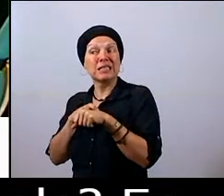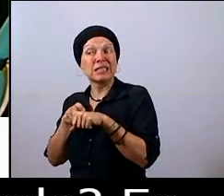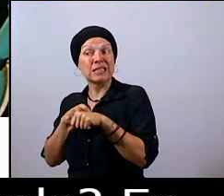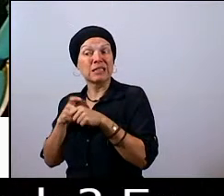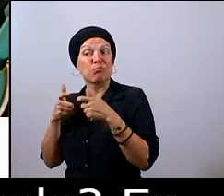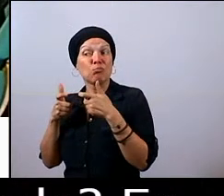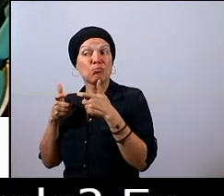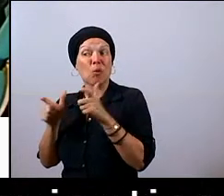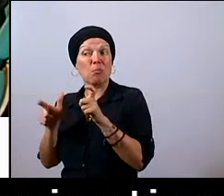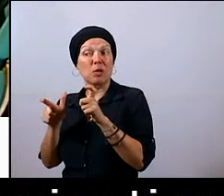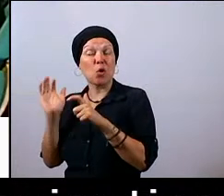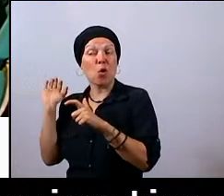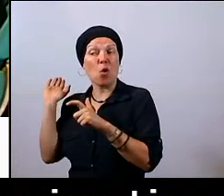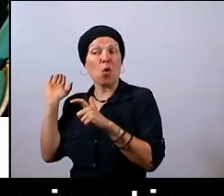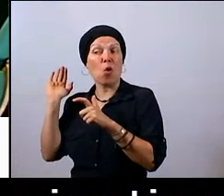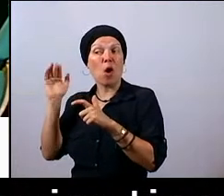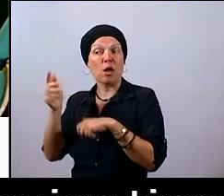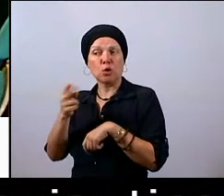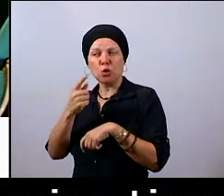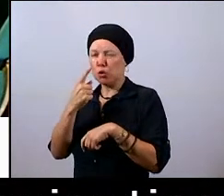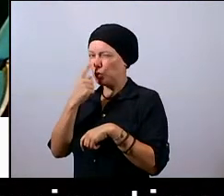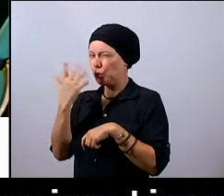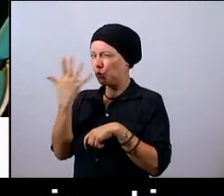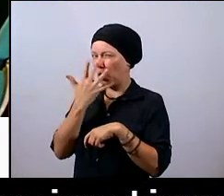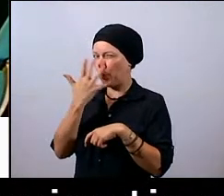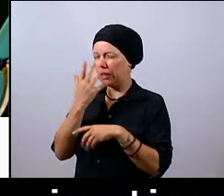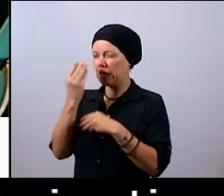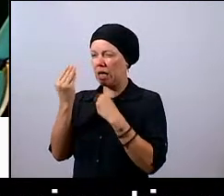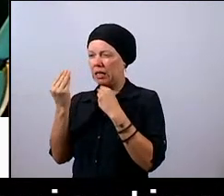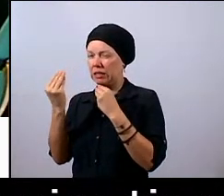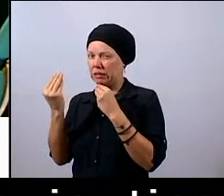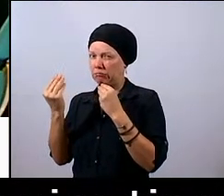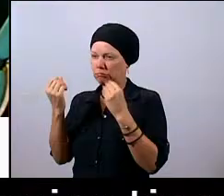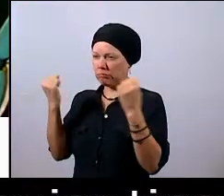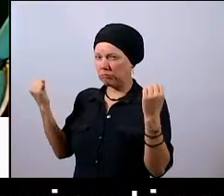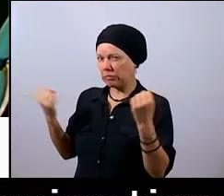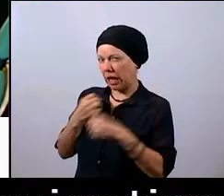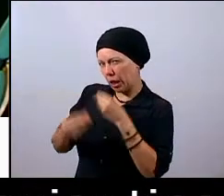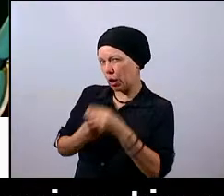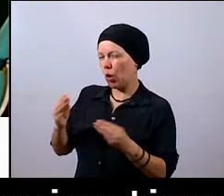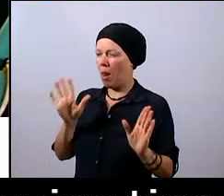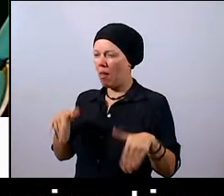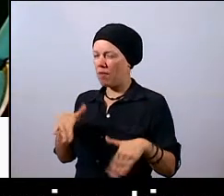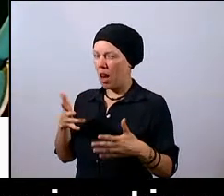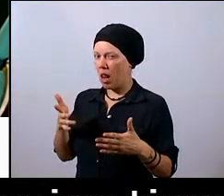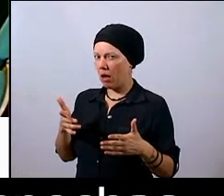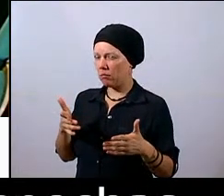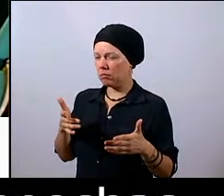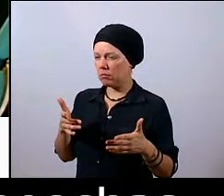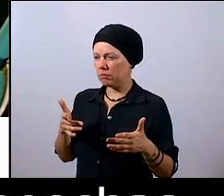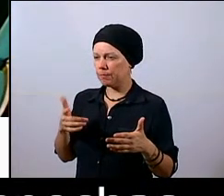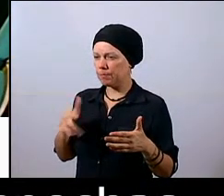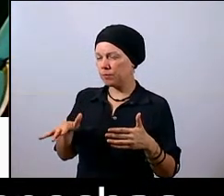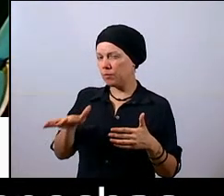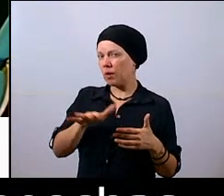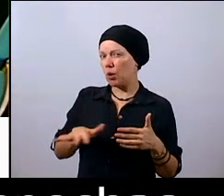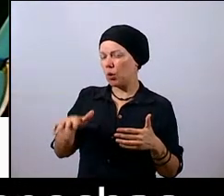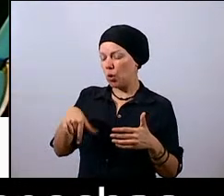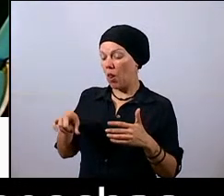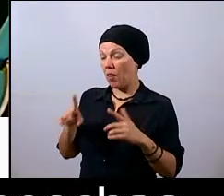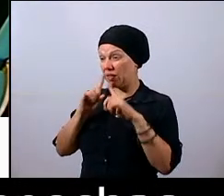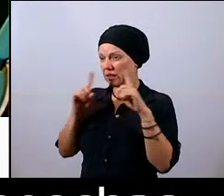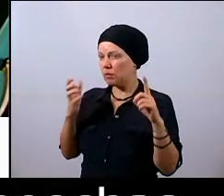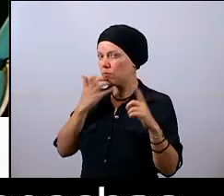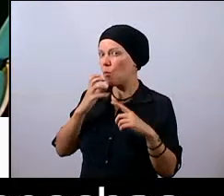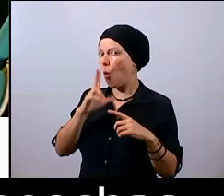ámbito agrario. Había sospechas, se actuó y se activó una ley. En las zonas de este año, por ejemplo en